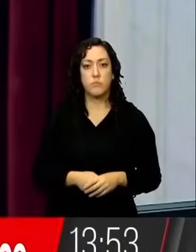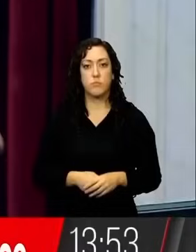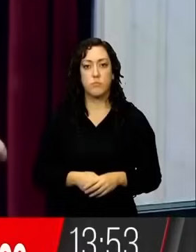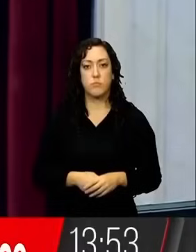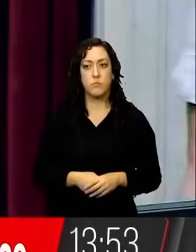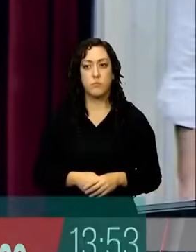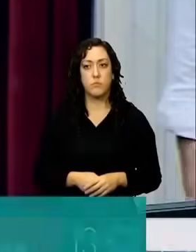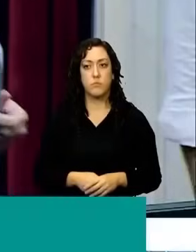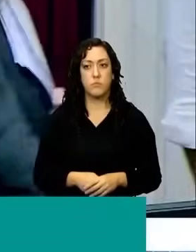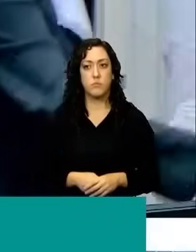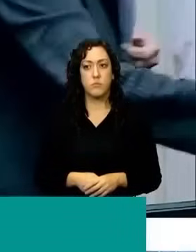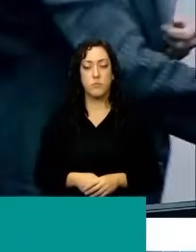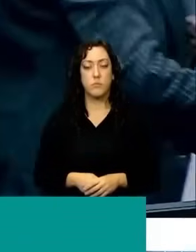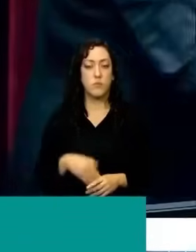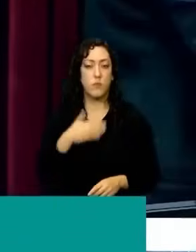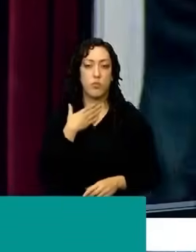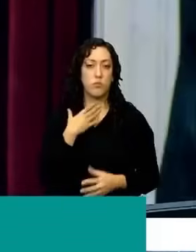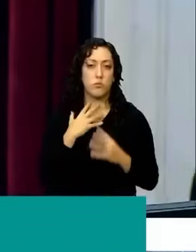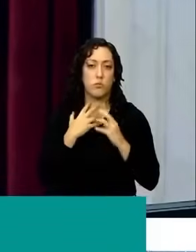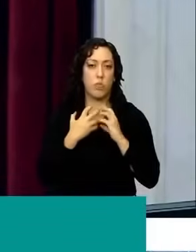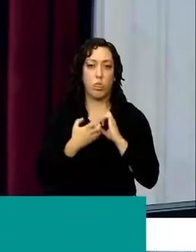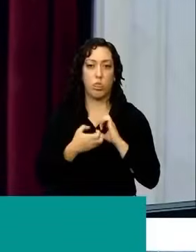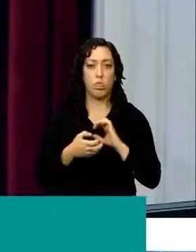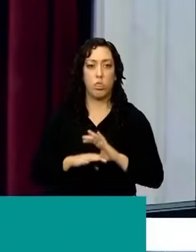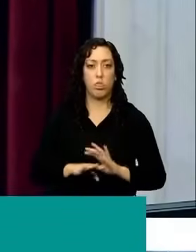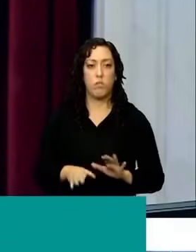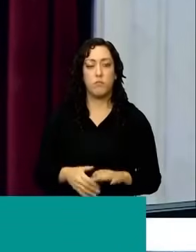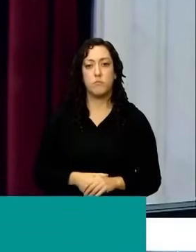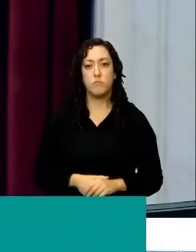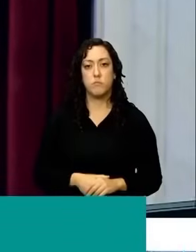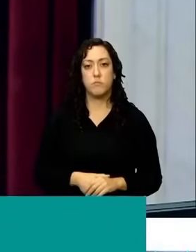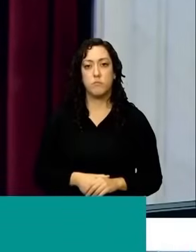Me quedé sin voz.